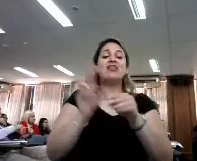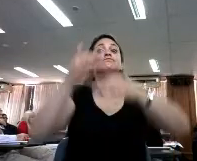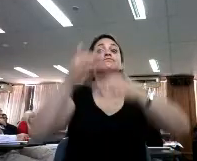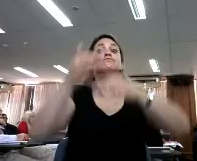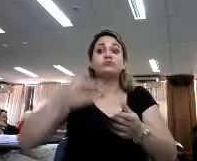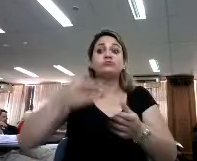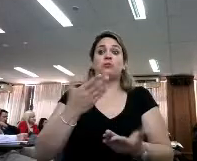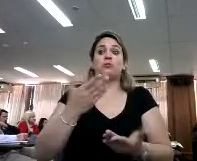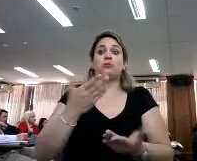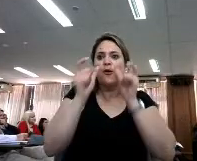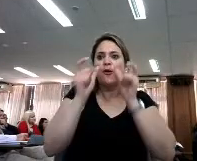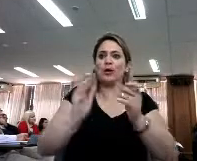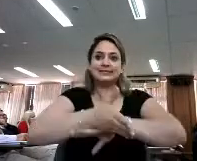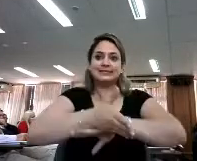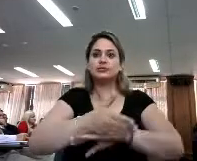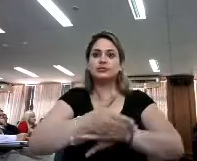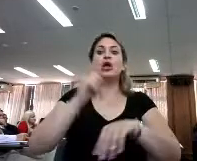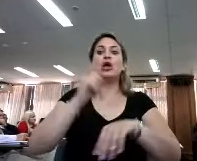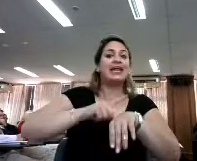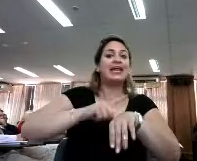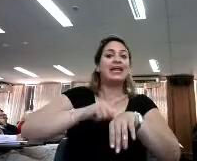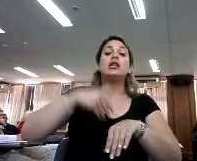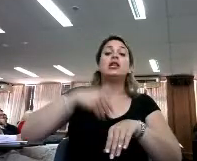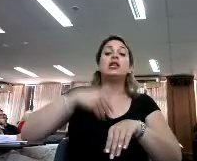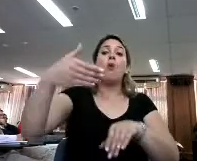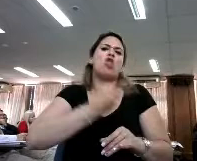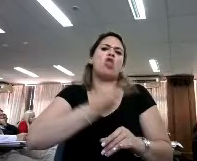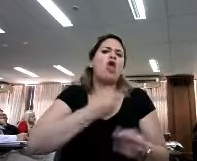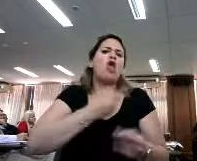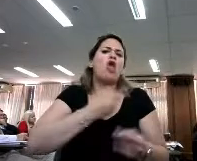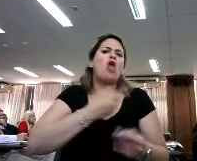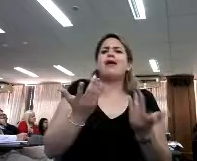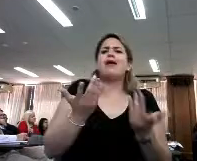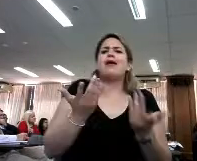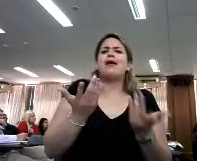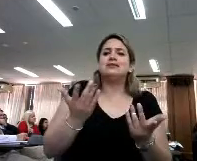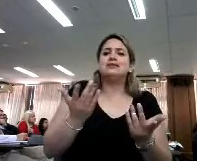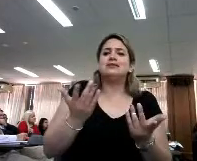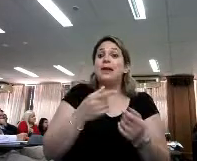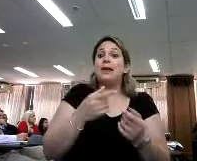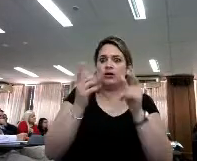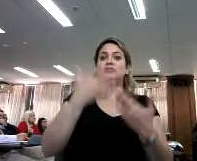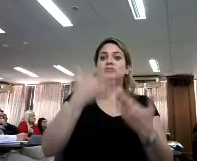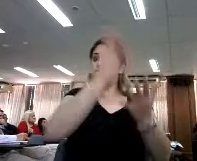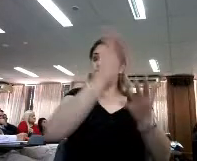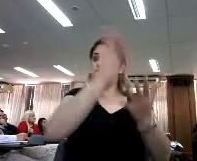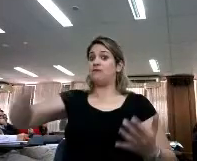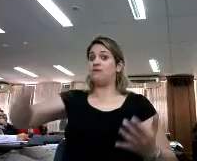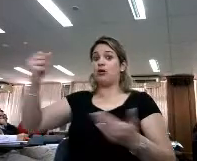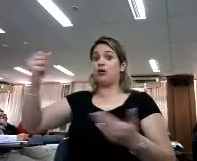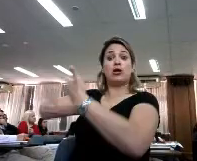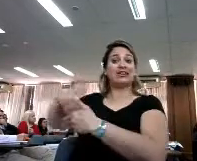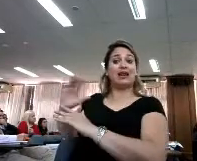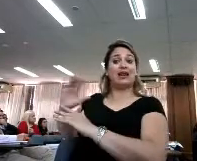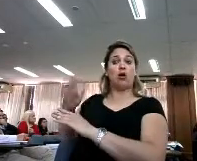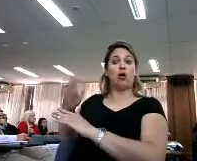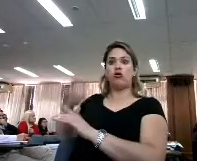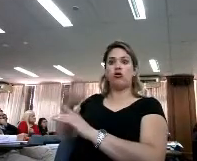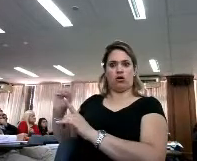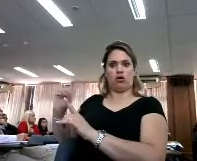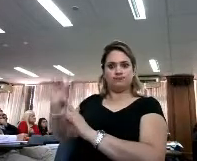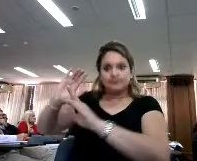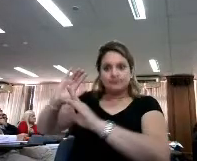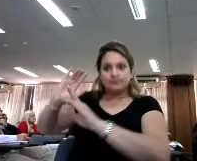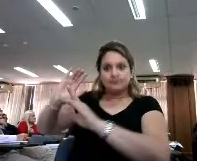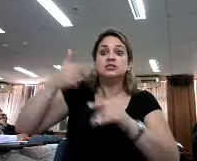pueda controlar el acceso, el qué, el cómo, el cuándo, el dónde, la qué horas, que no efectivamente yo me lo pueda llevar y compartirlo en mi comunidad académica que